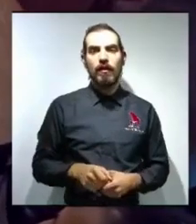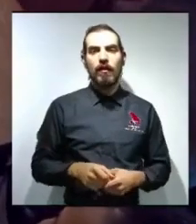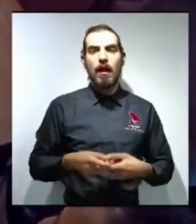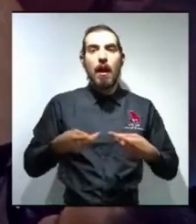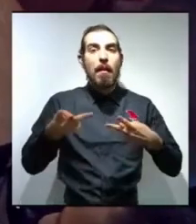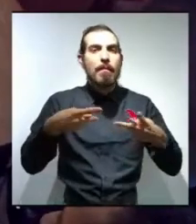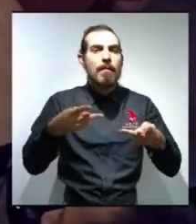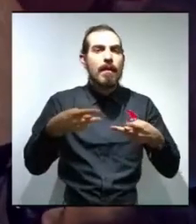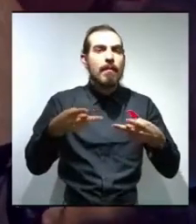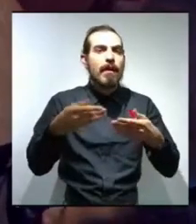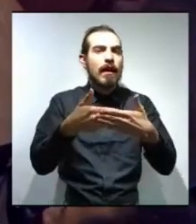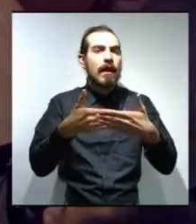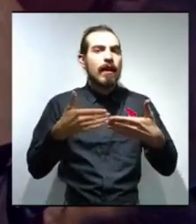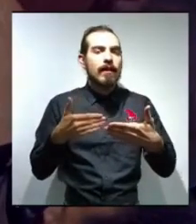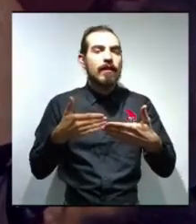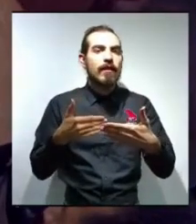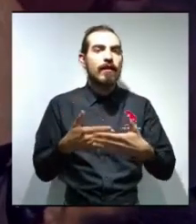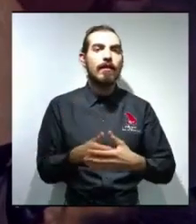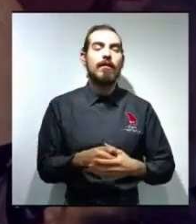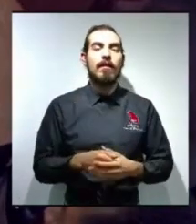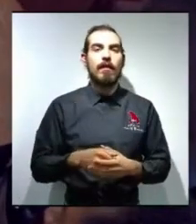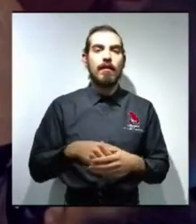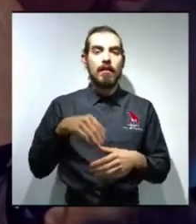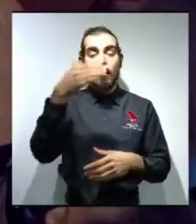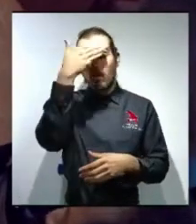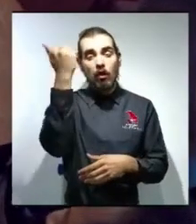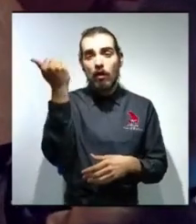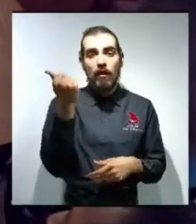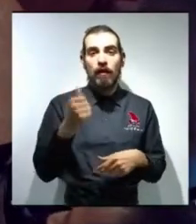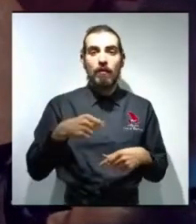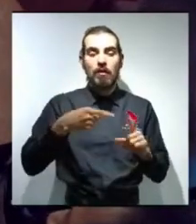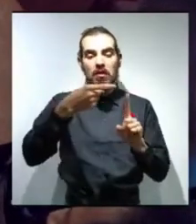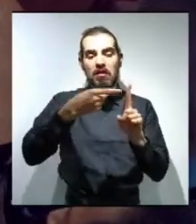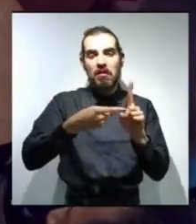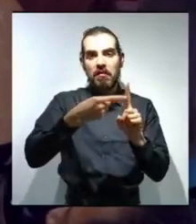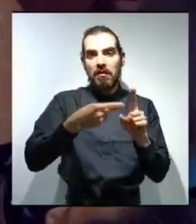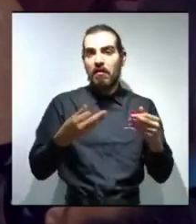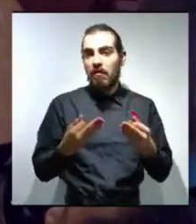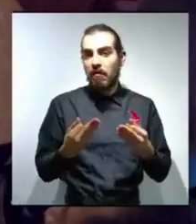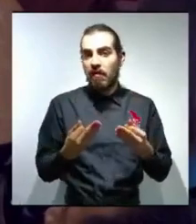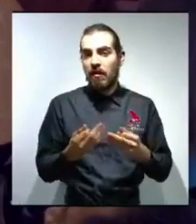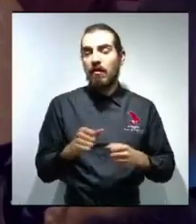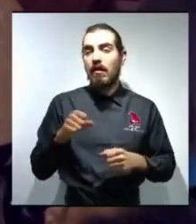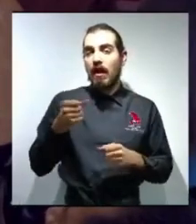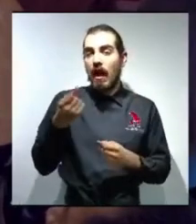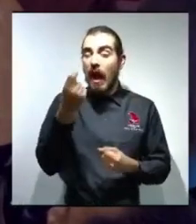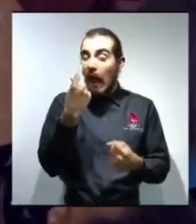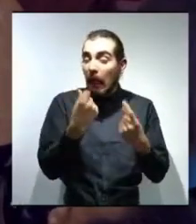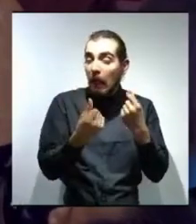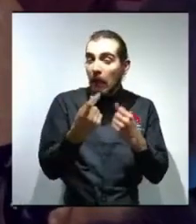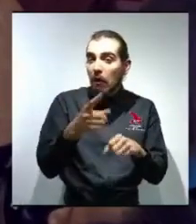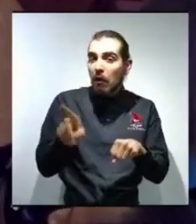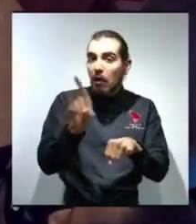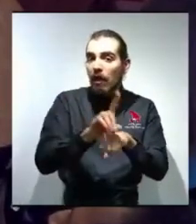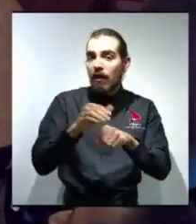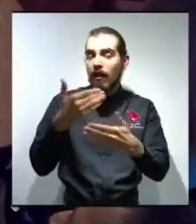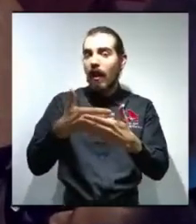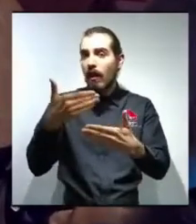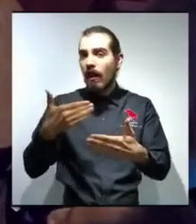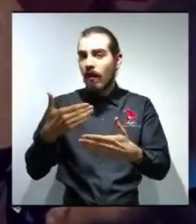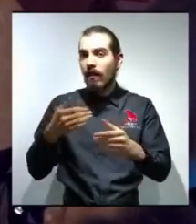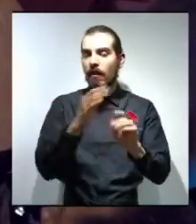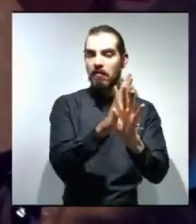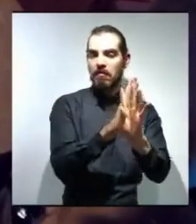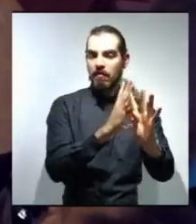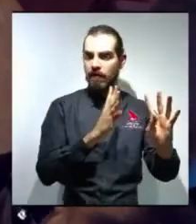sabemos si se vayan a registrar bajas temperaturas como el año pasado y porque pues algunos acostumbran a llegar desde días antes para hacer filas